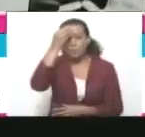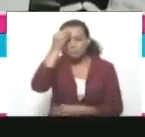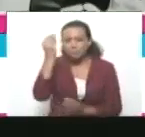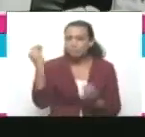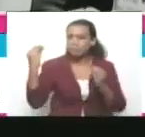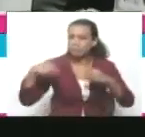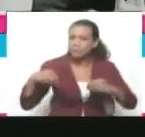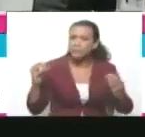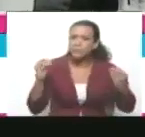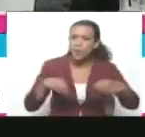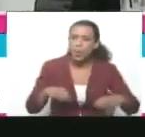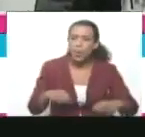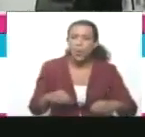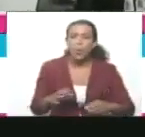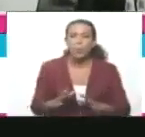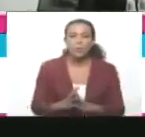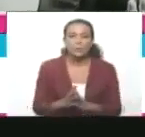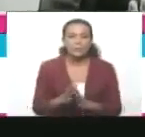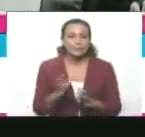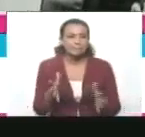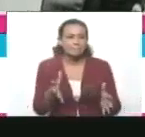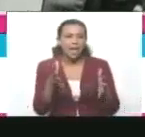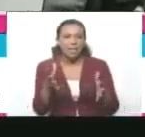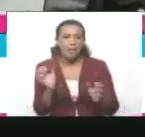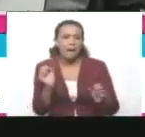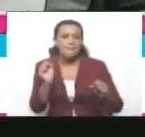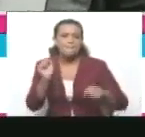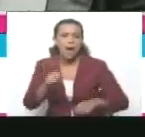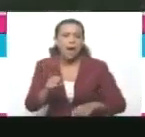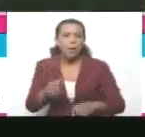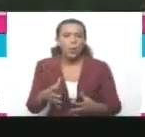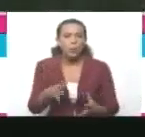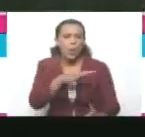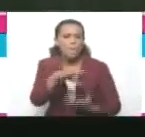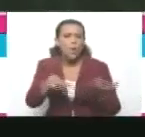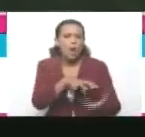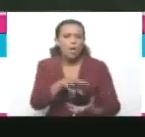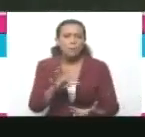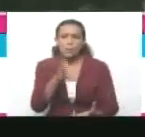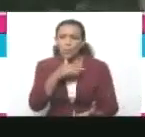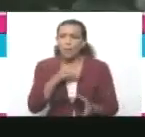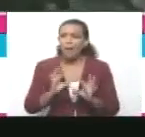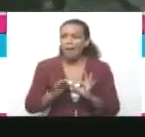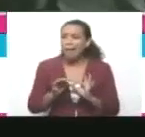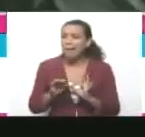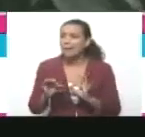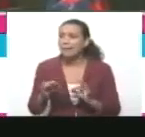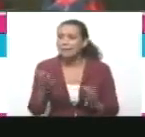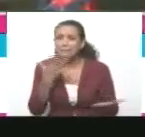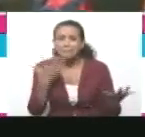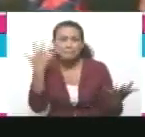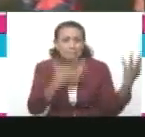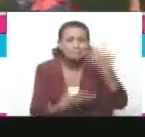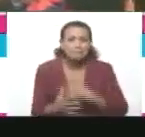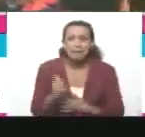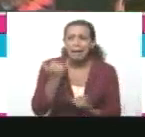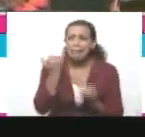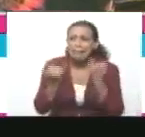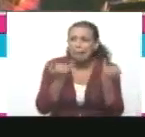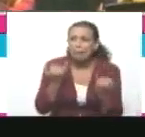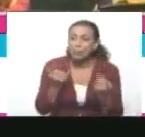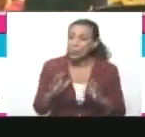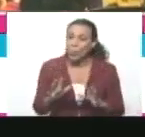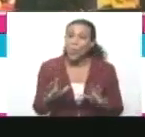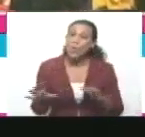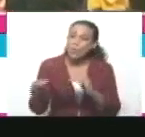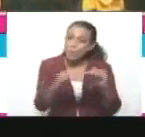y vence todos los obstáculos, porque todos nos entendemos, no hacen falta traductores. Todos nos entendemos en el lenguaje de la